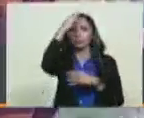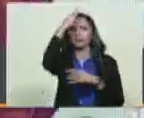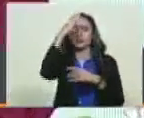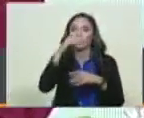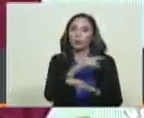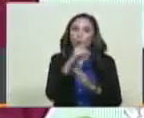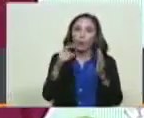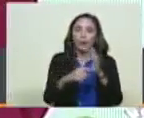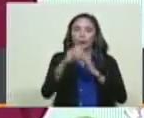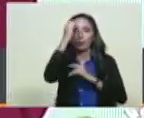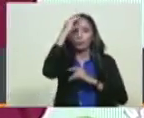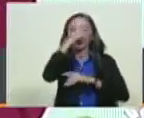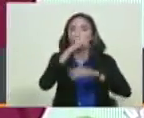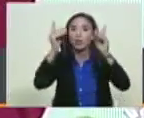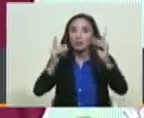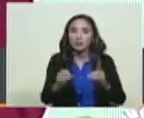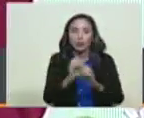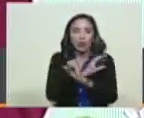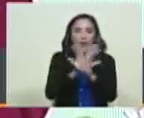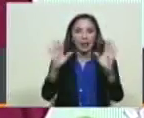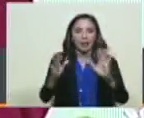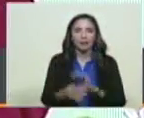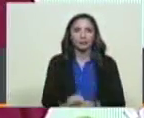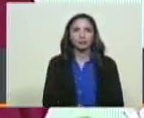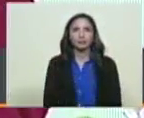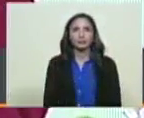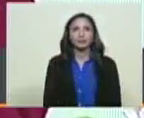y tomemos una decisión madura